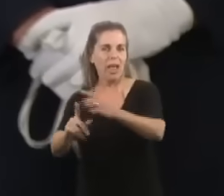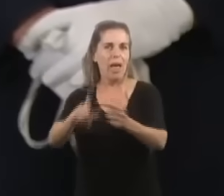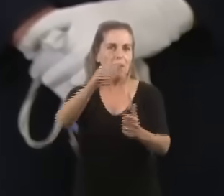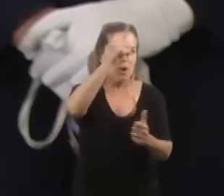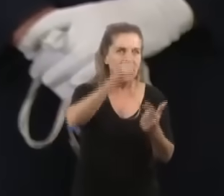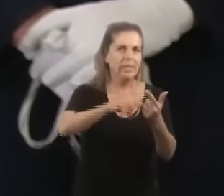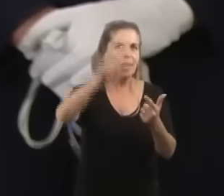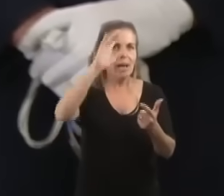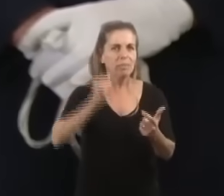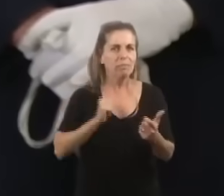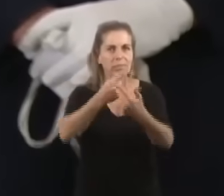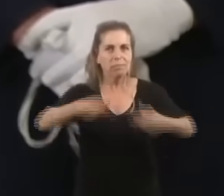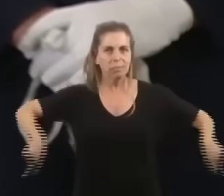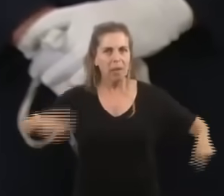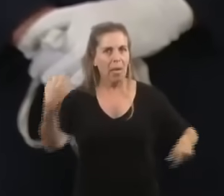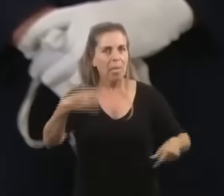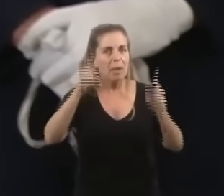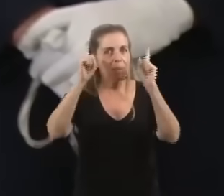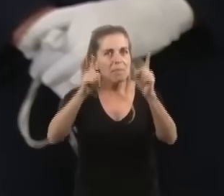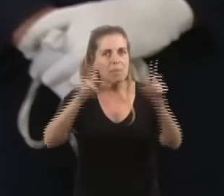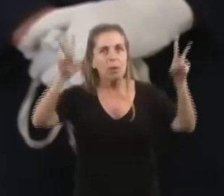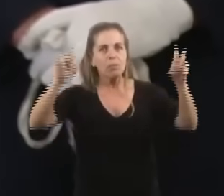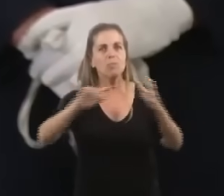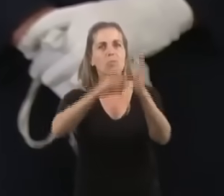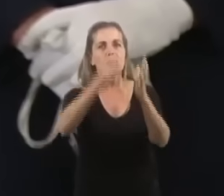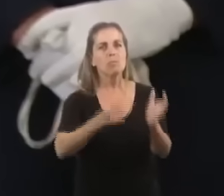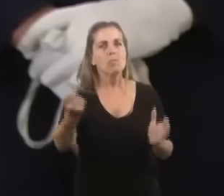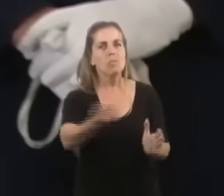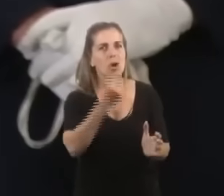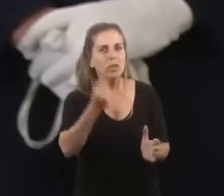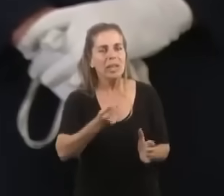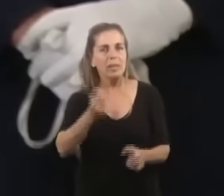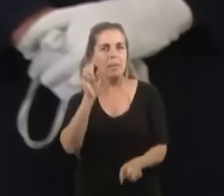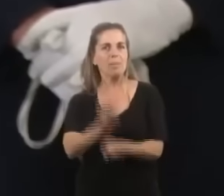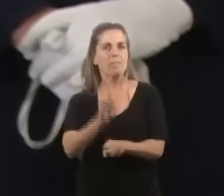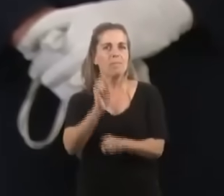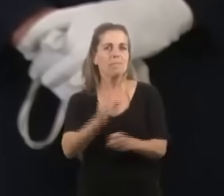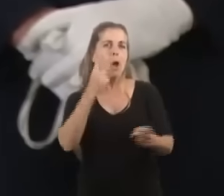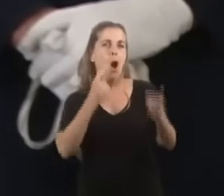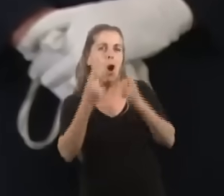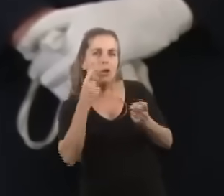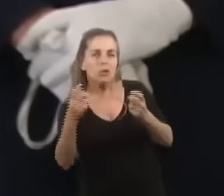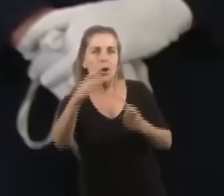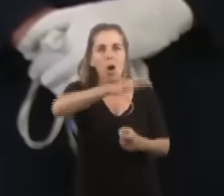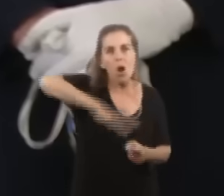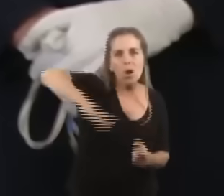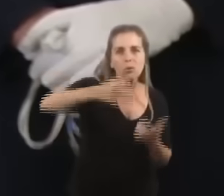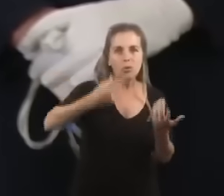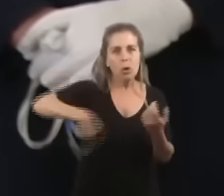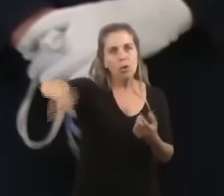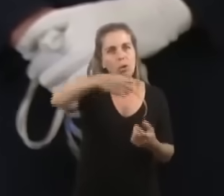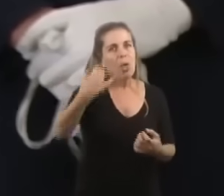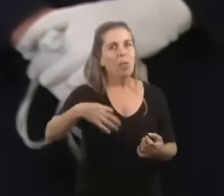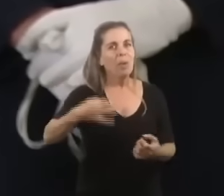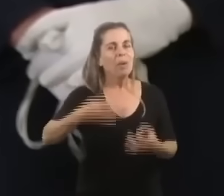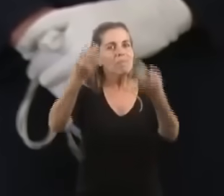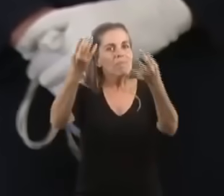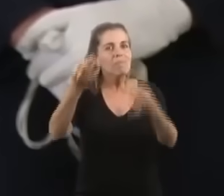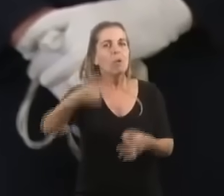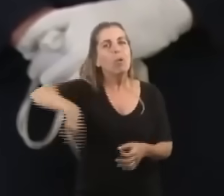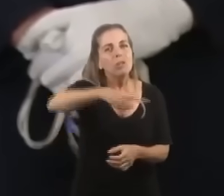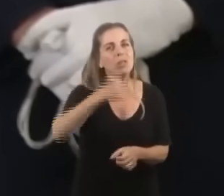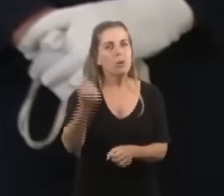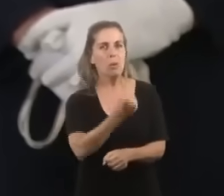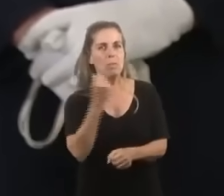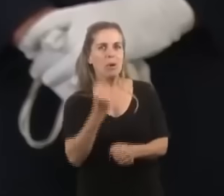tendrán que sostener Los pilares que reivindican el rol social de las fuerzas del orden O sea que ustedes serán los verdaderos protagonistas de este cambio de